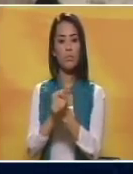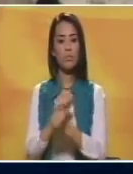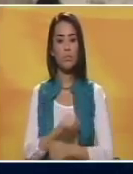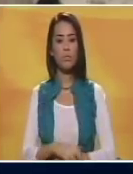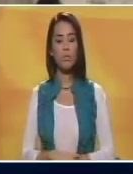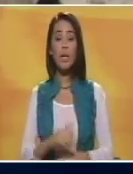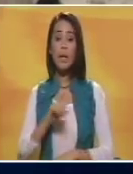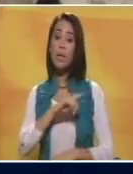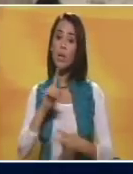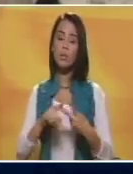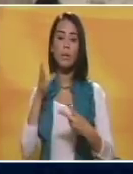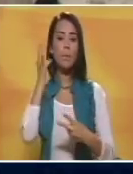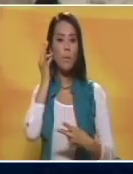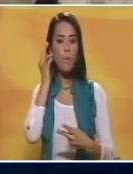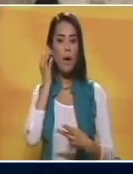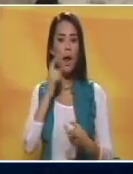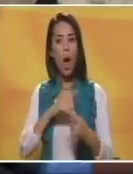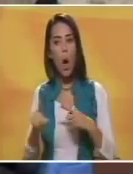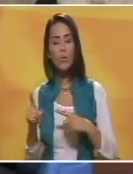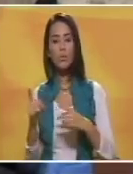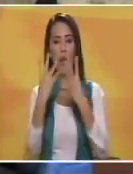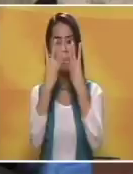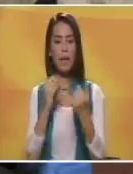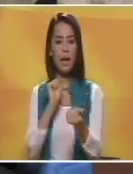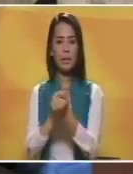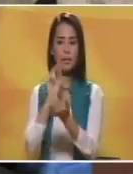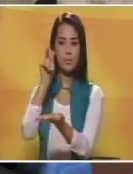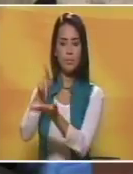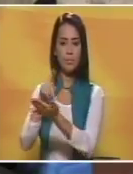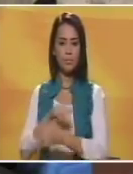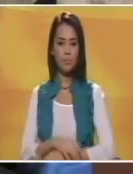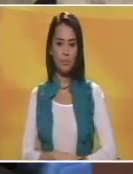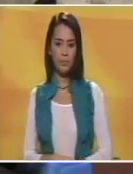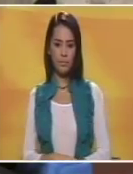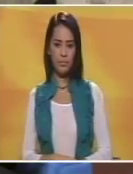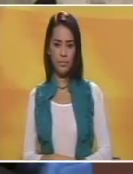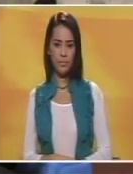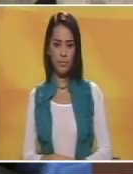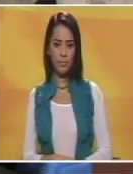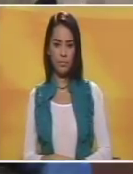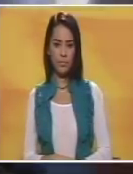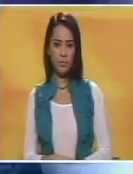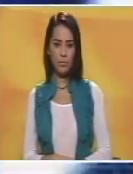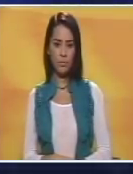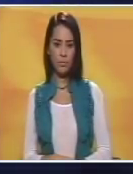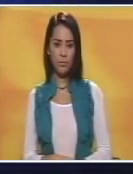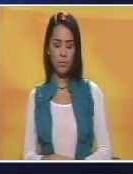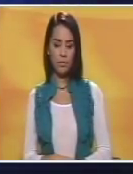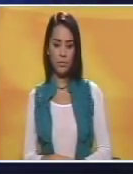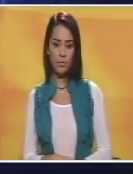Campuzano fue enviada a la cárcel de Najayo. Rocío Quiroz, Noticias SIN.